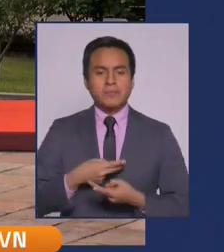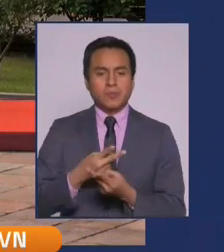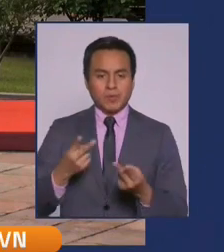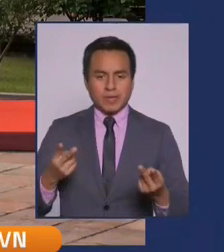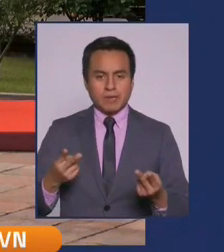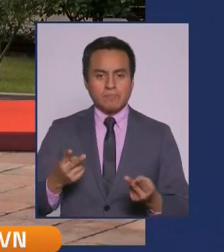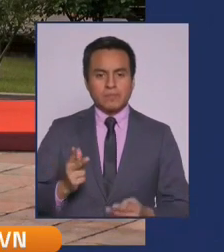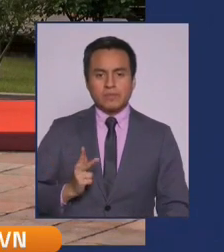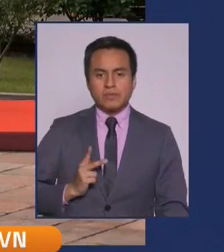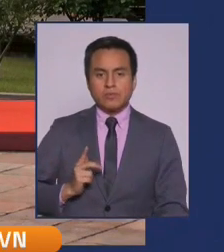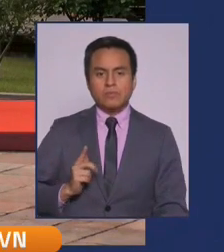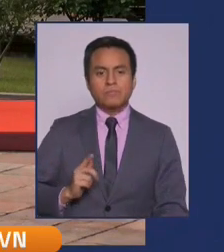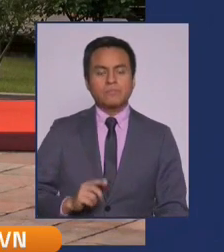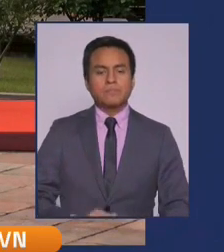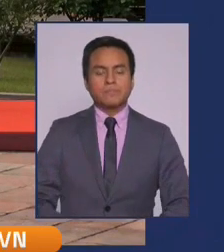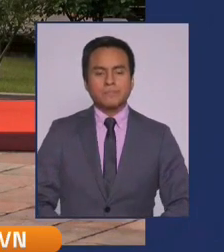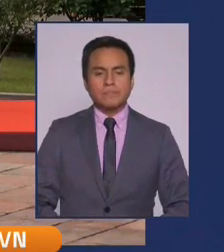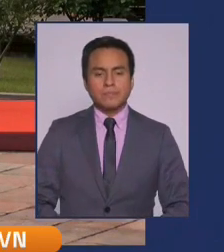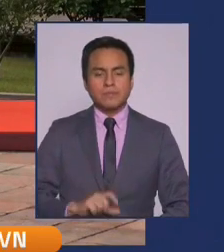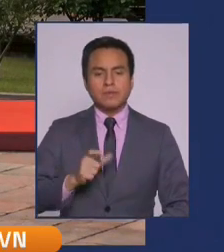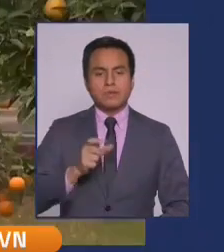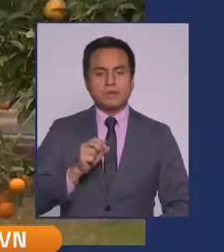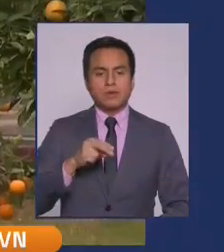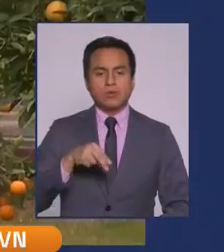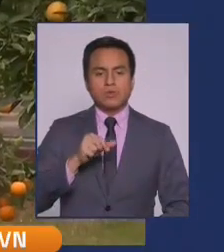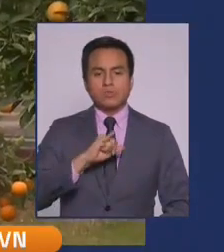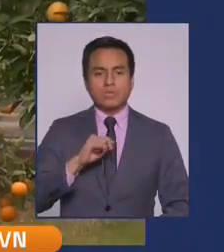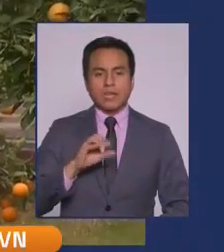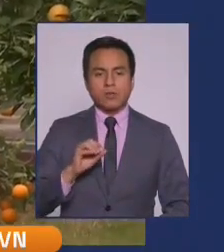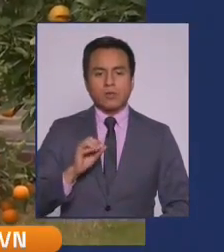Yo llevo 5 periodos. ¿Y qué va a hacer ahora que no se puede elegir? 5